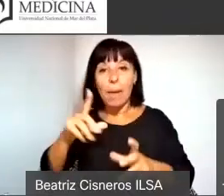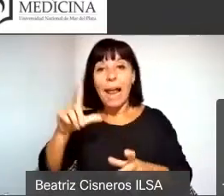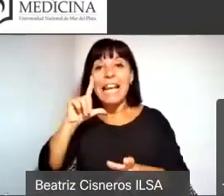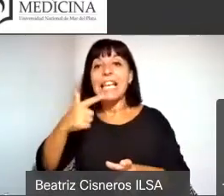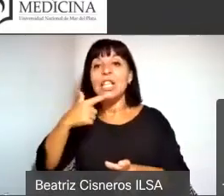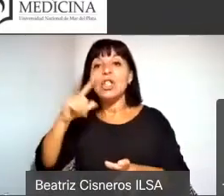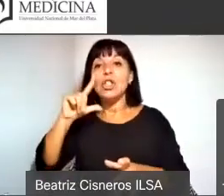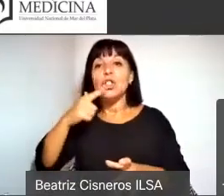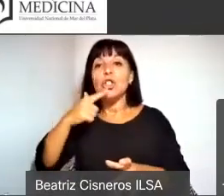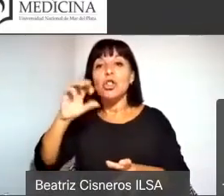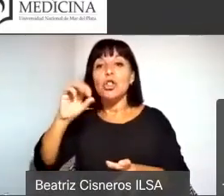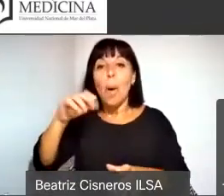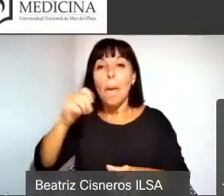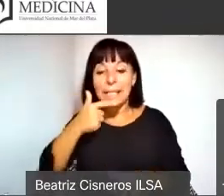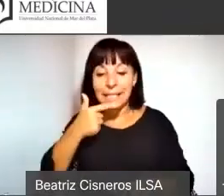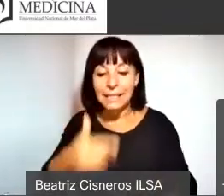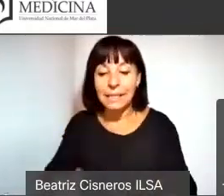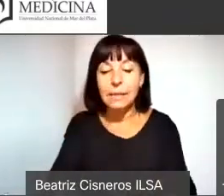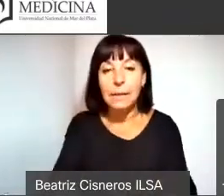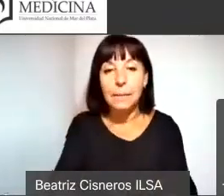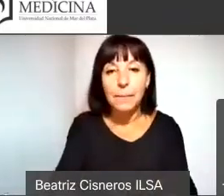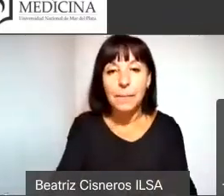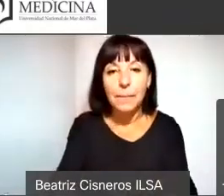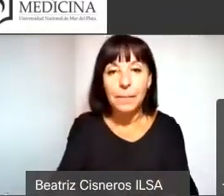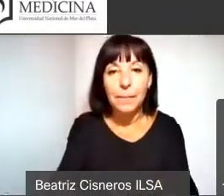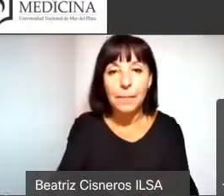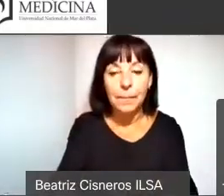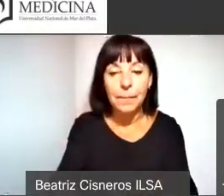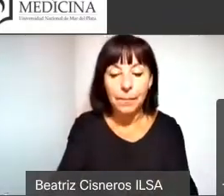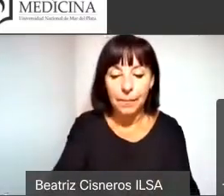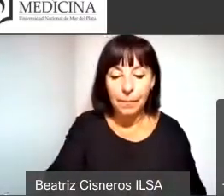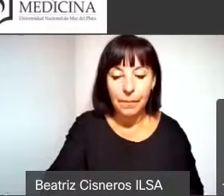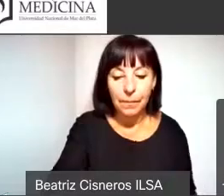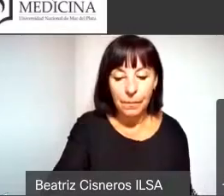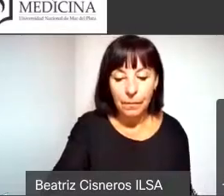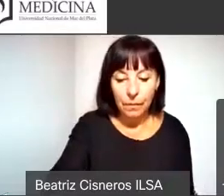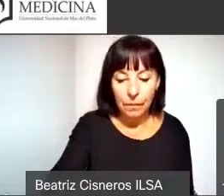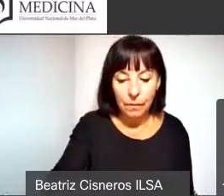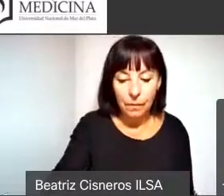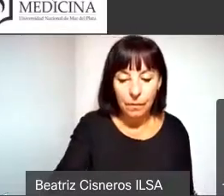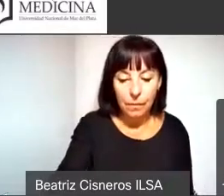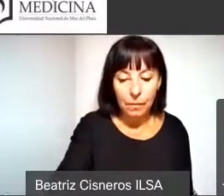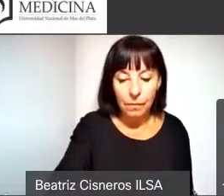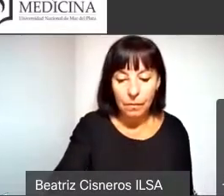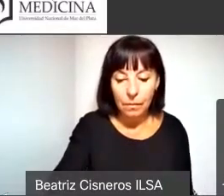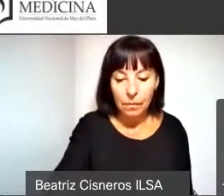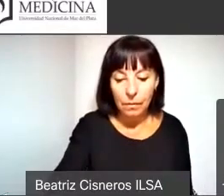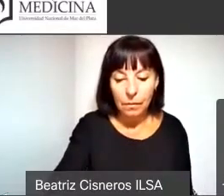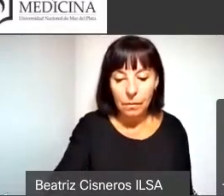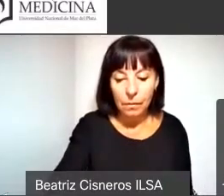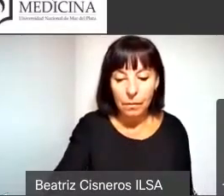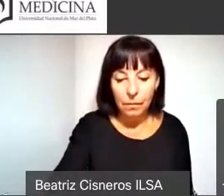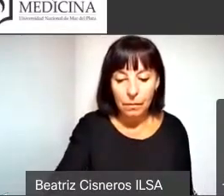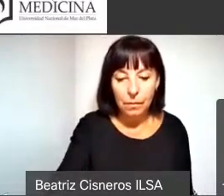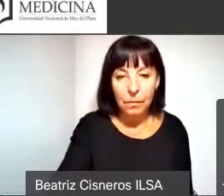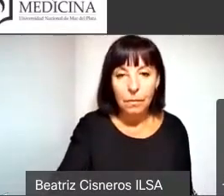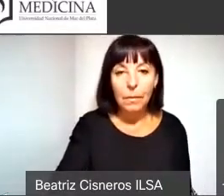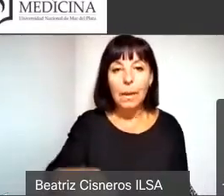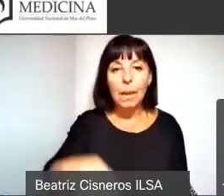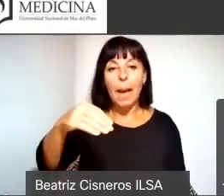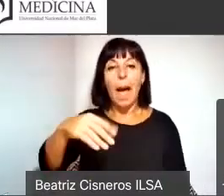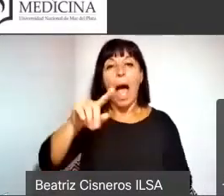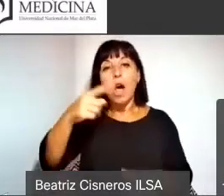Sí, yo creo que ahí quedó perfecto, gracias. No, gracias a vos. Bueno, pasamos ahora a hablar de las